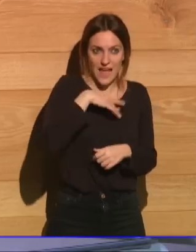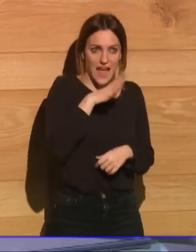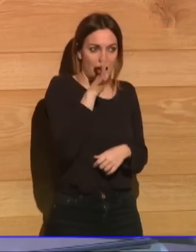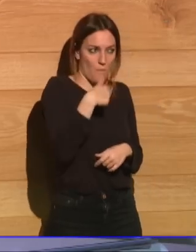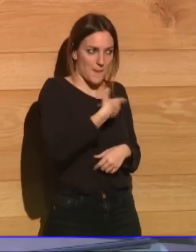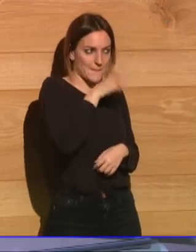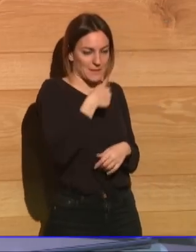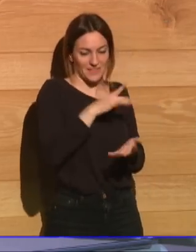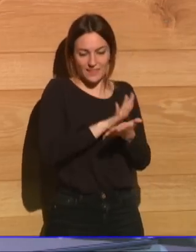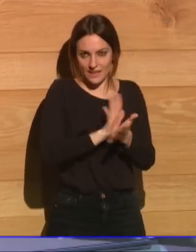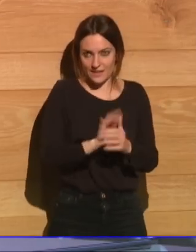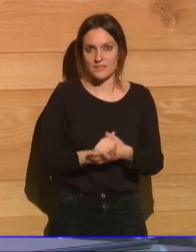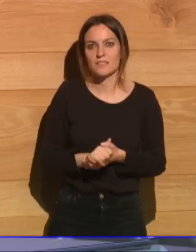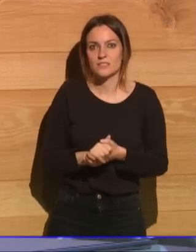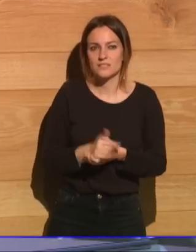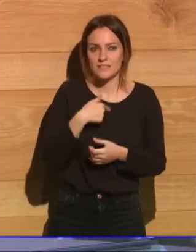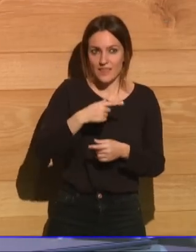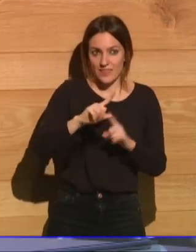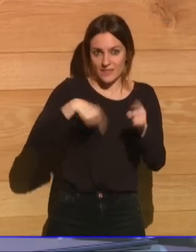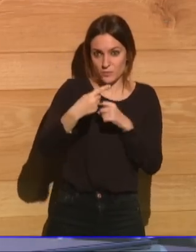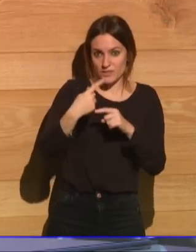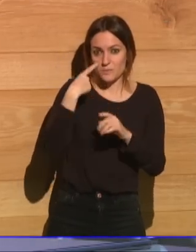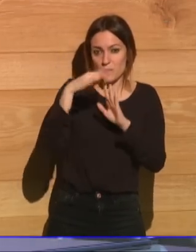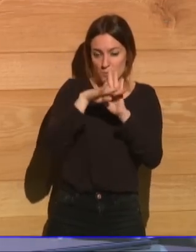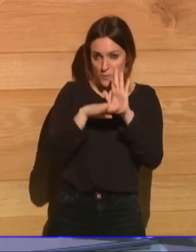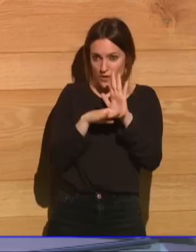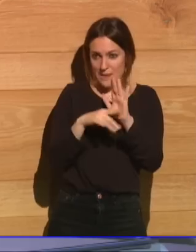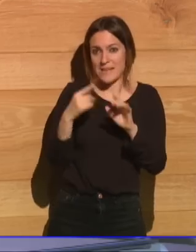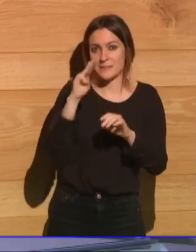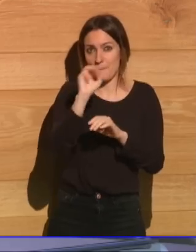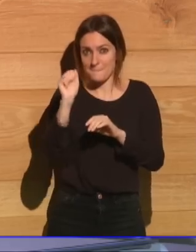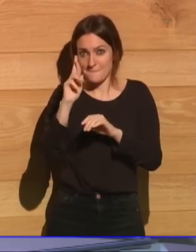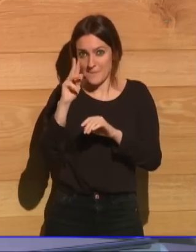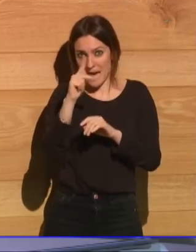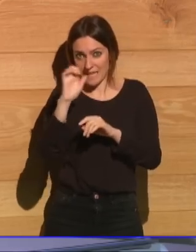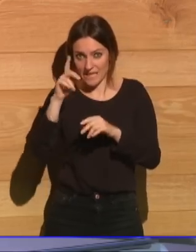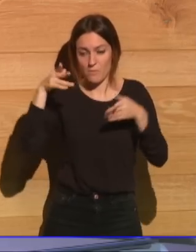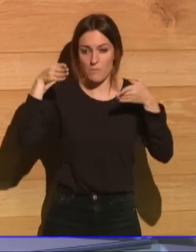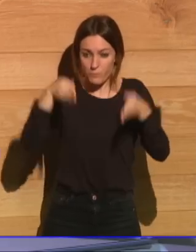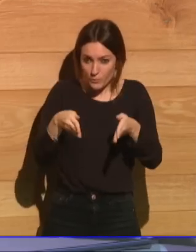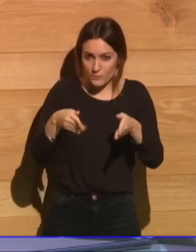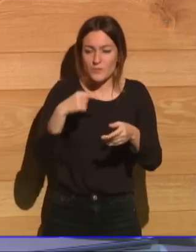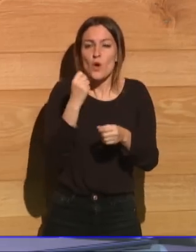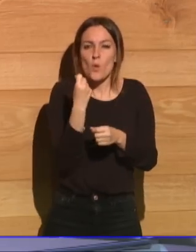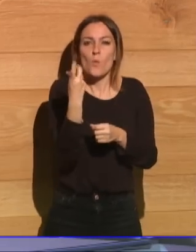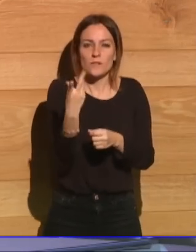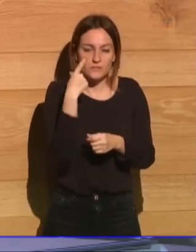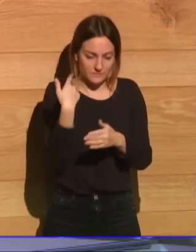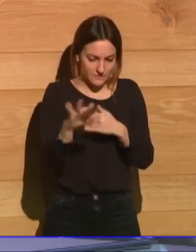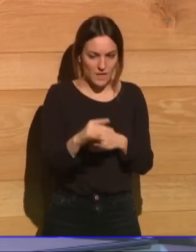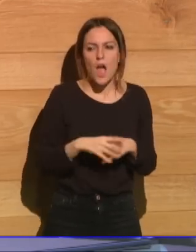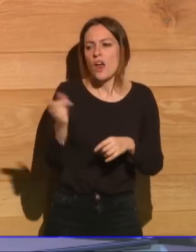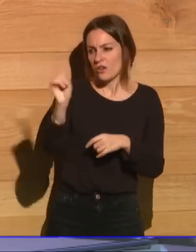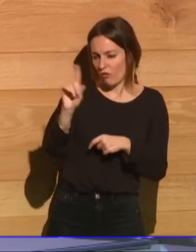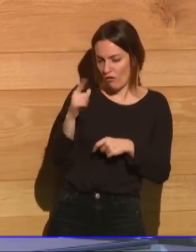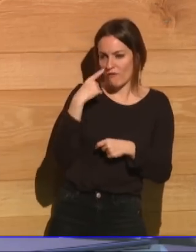momento tranquilo. dado dije, bueno, ya veremos cuántos programas son de Parker. Y entonces dos personas cualesquiera de ese chat dijeron, no, de